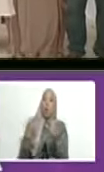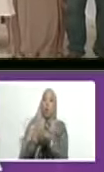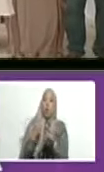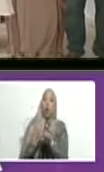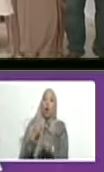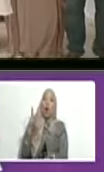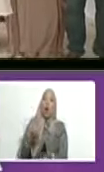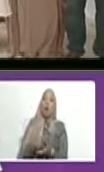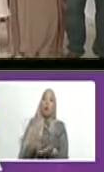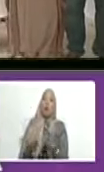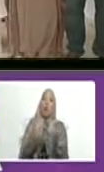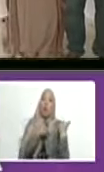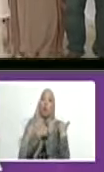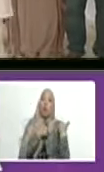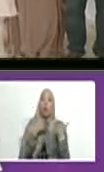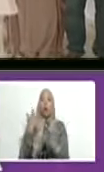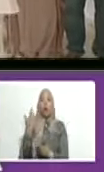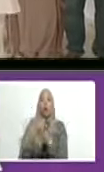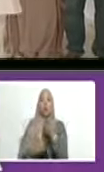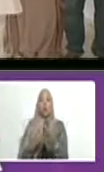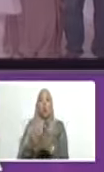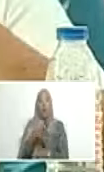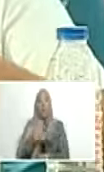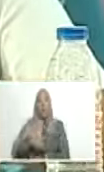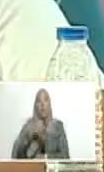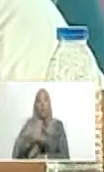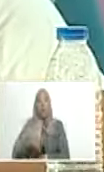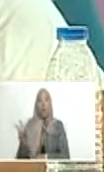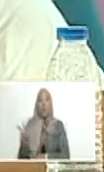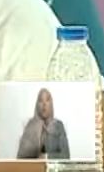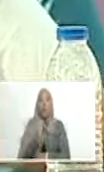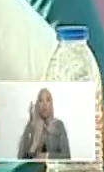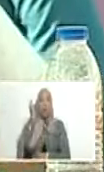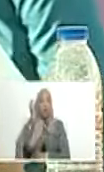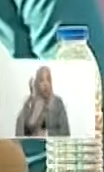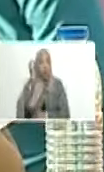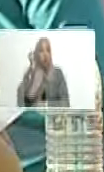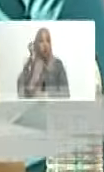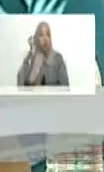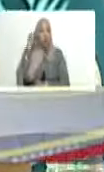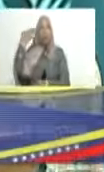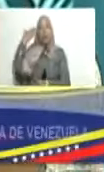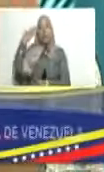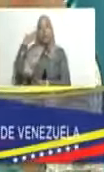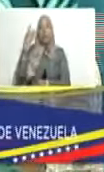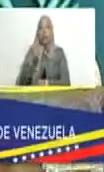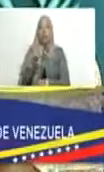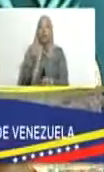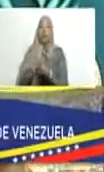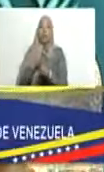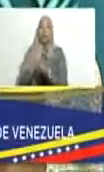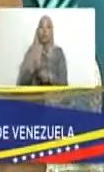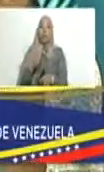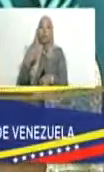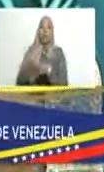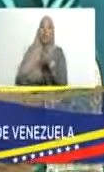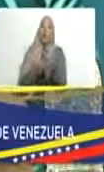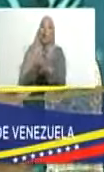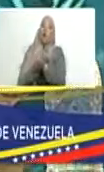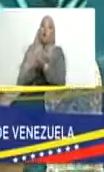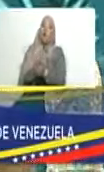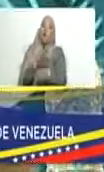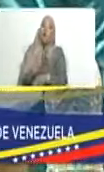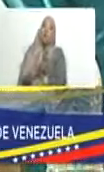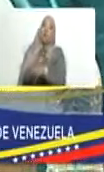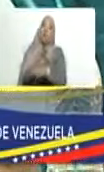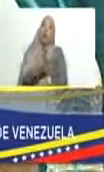ángeles está registrado en esta gran misión, Venezuela Mujer, sabe que usted también va a dar su amor y su